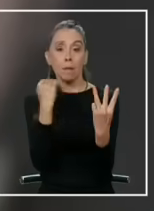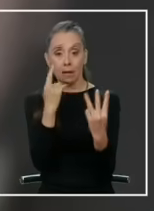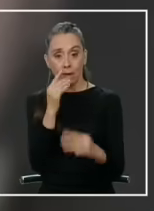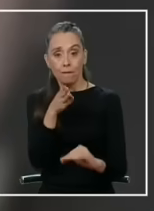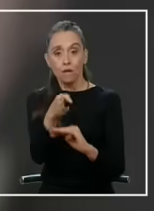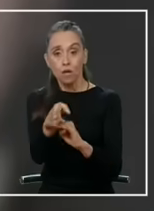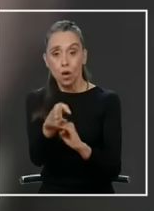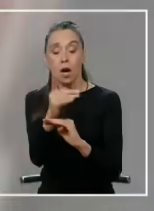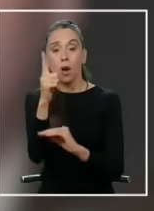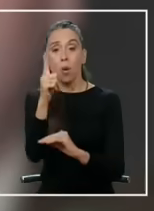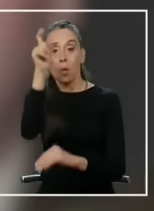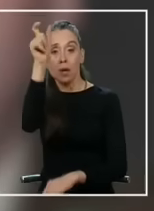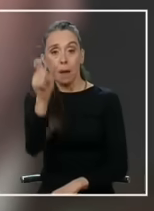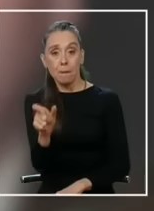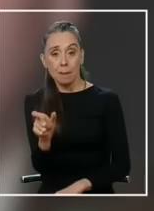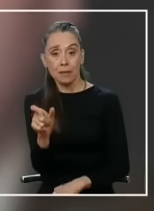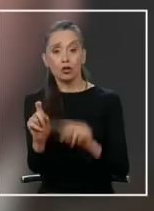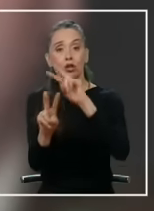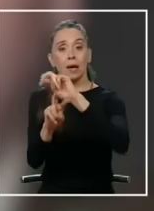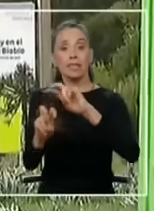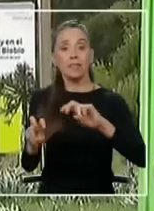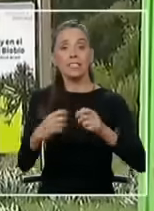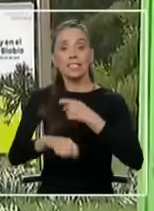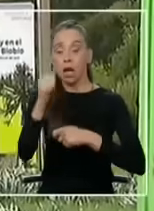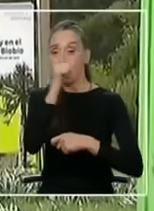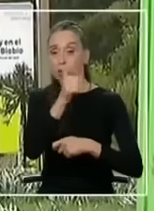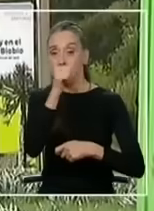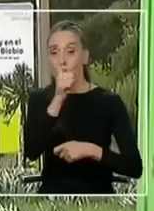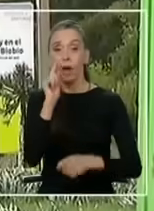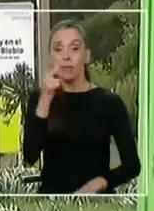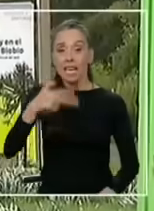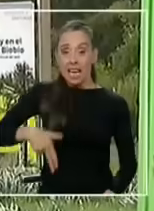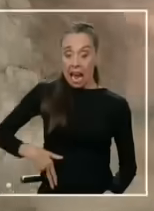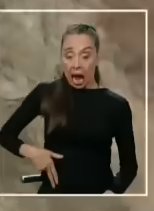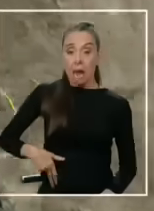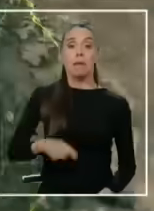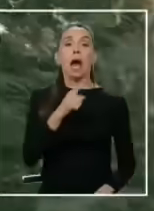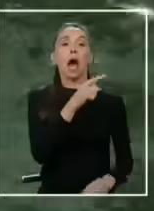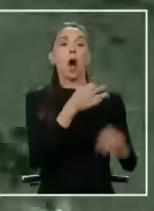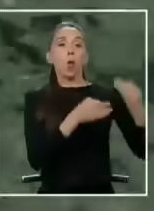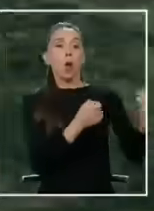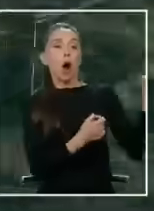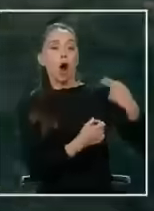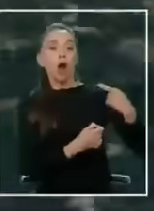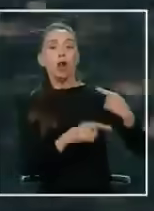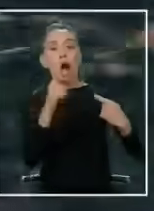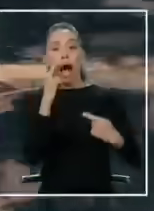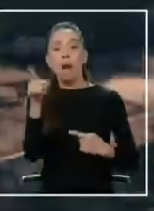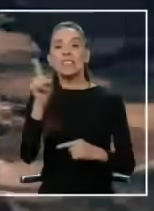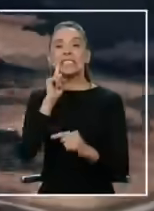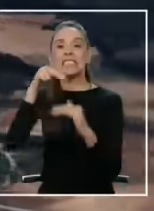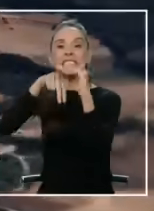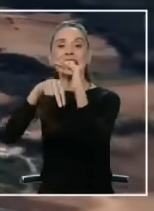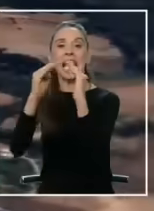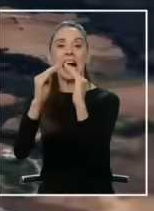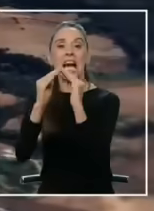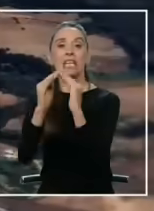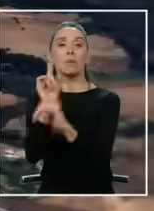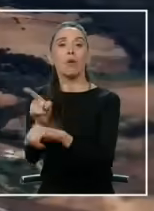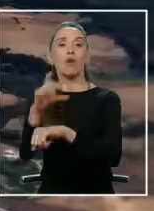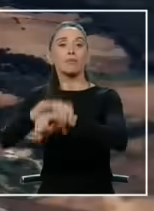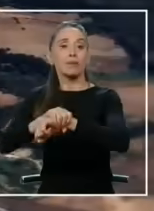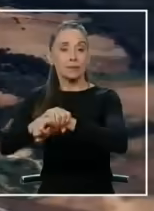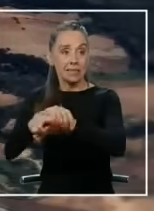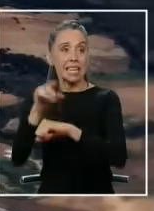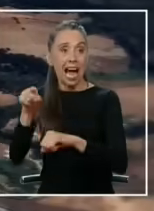arresto domiciliario de una persona investigada por drogas y porte de armas. Se presume que en este punto fueron emboscados